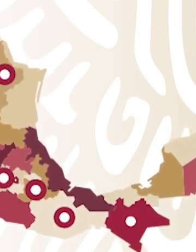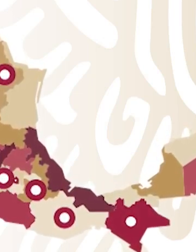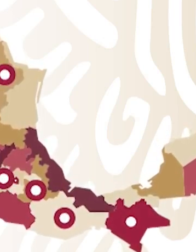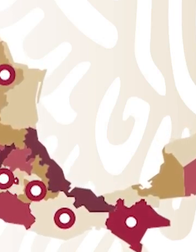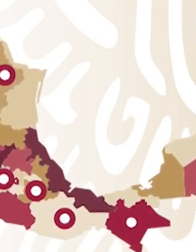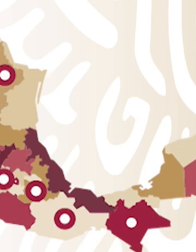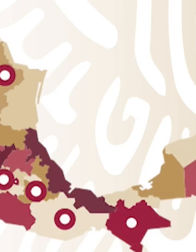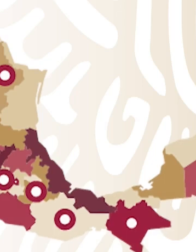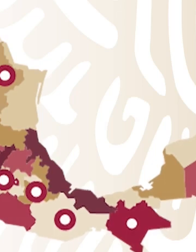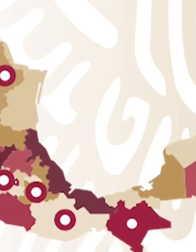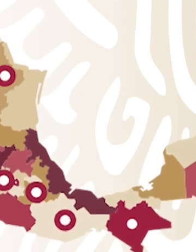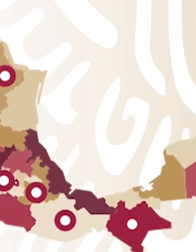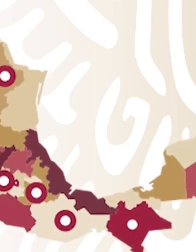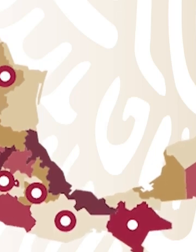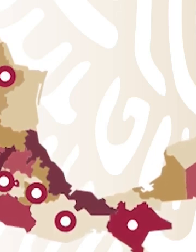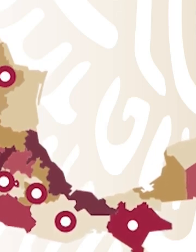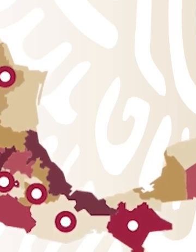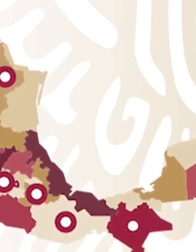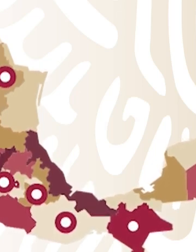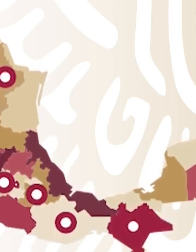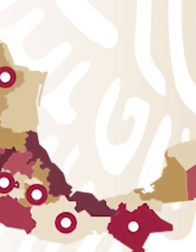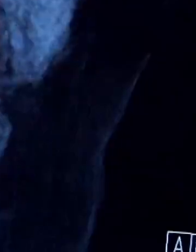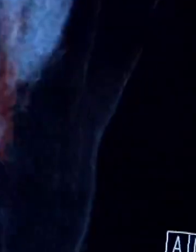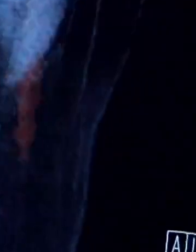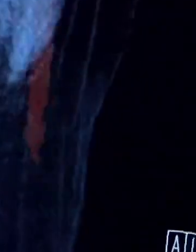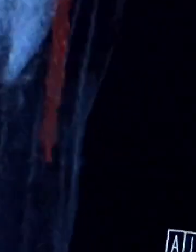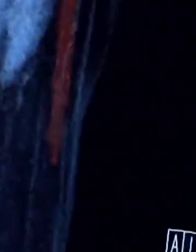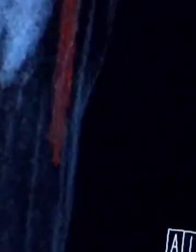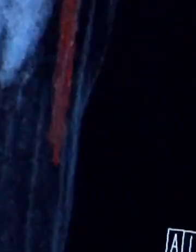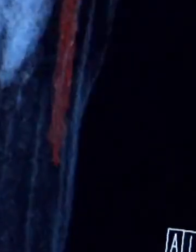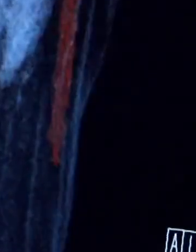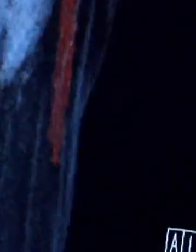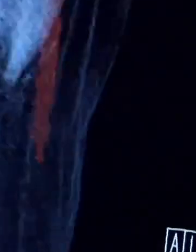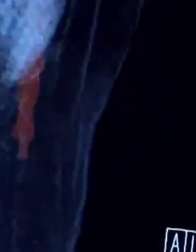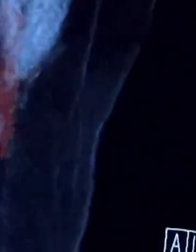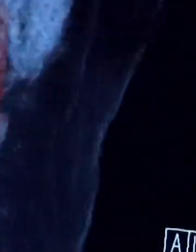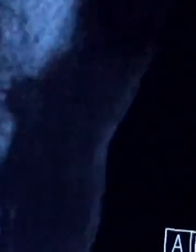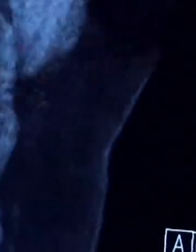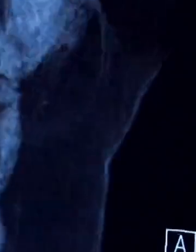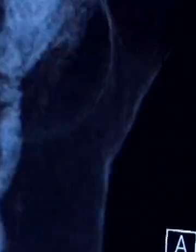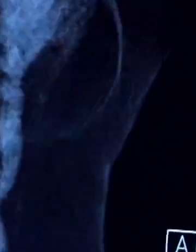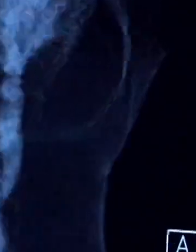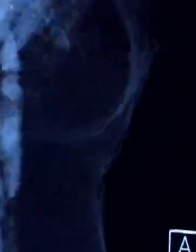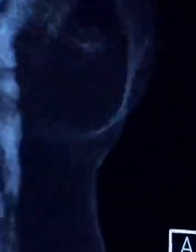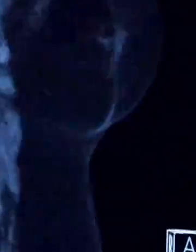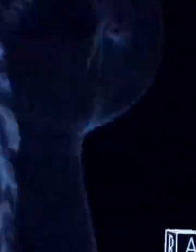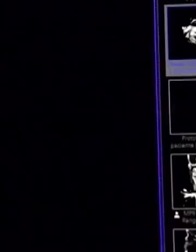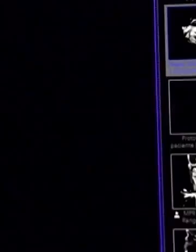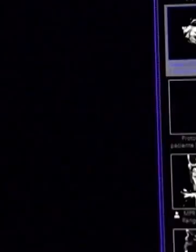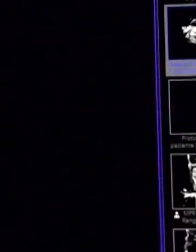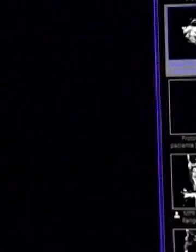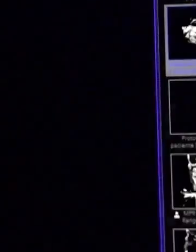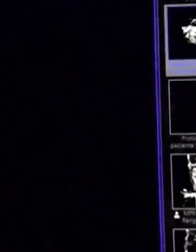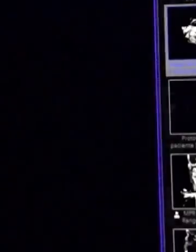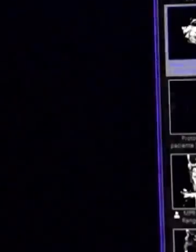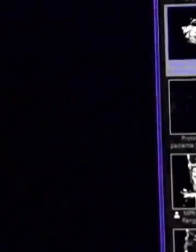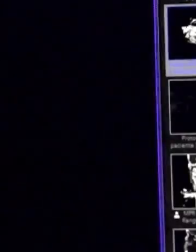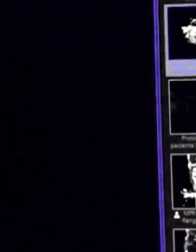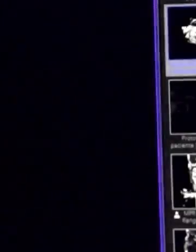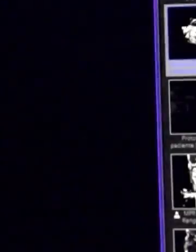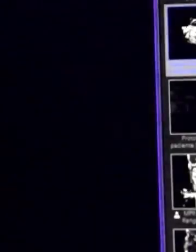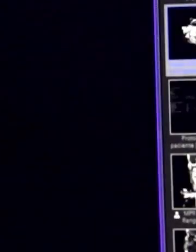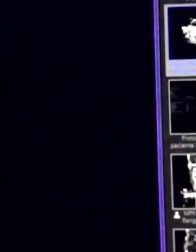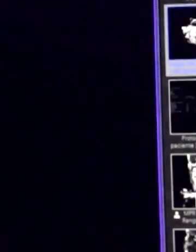generales. Anteriormente, los pacientes tenían que trasladarse a las grandes ciudades. Hoy hemos aumentado la